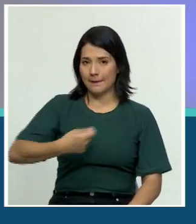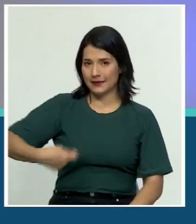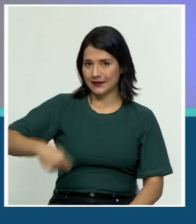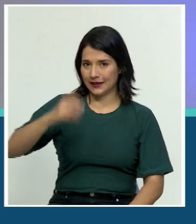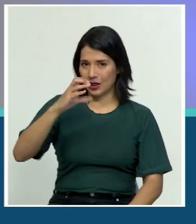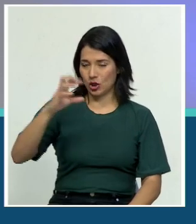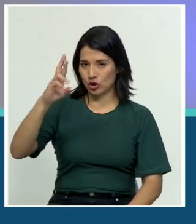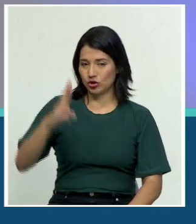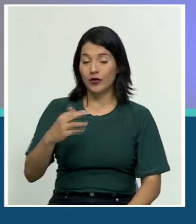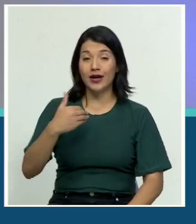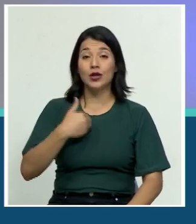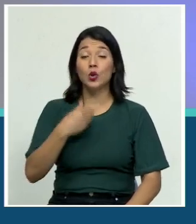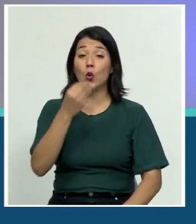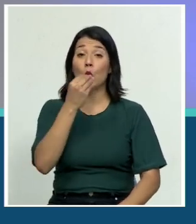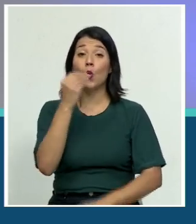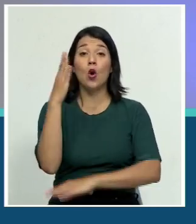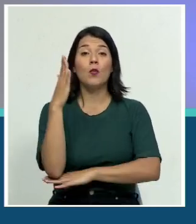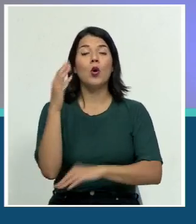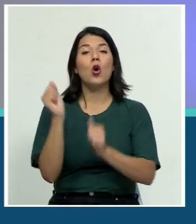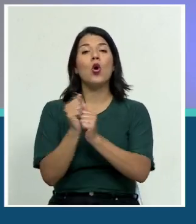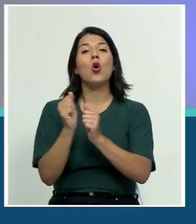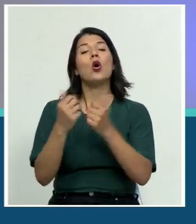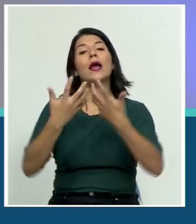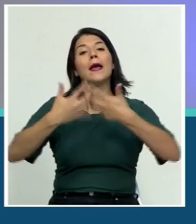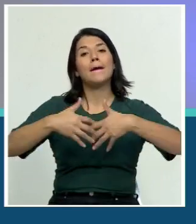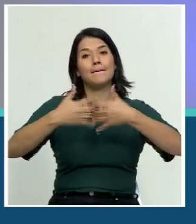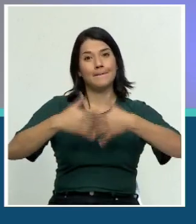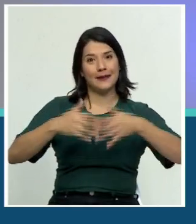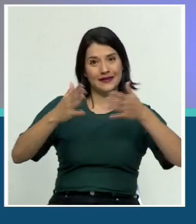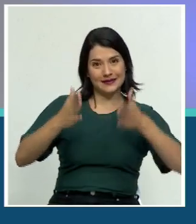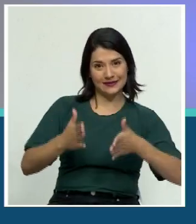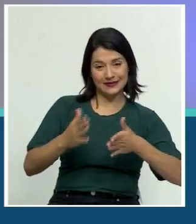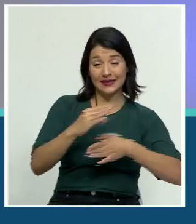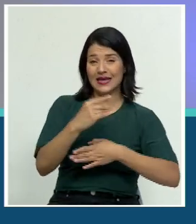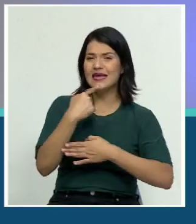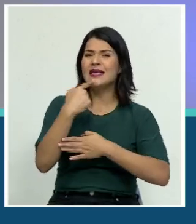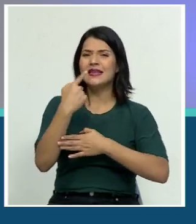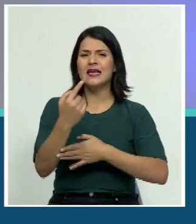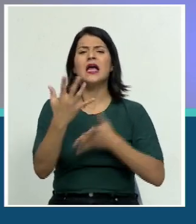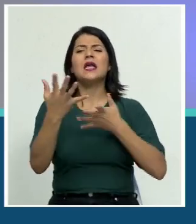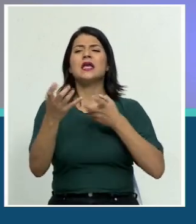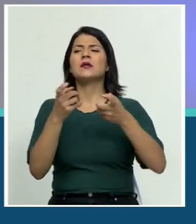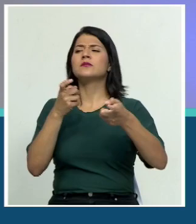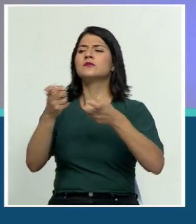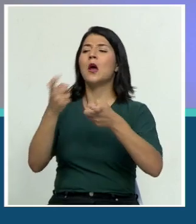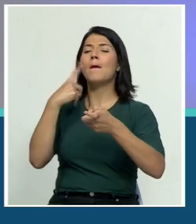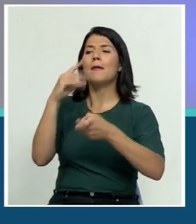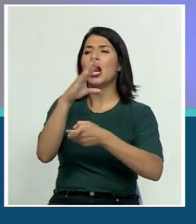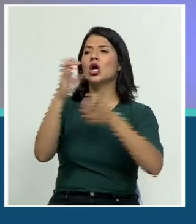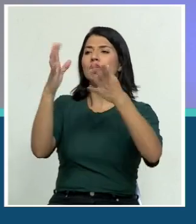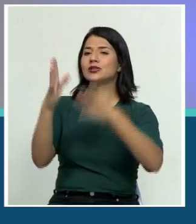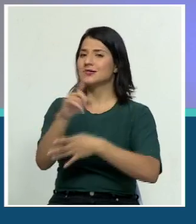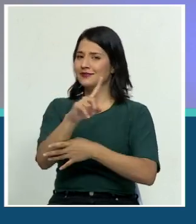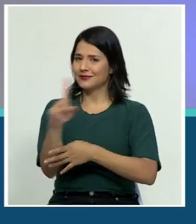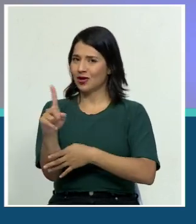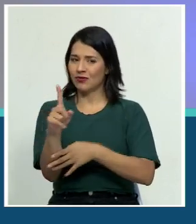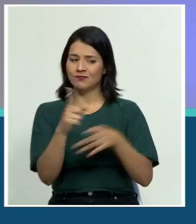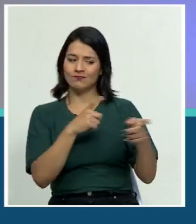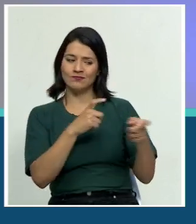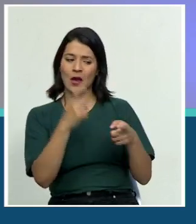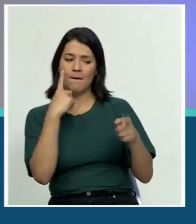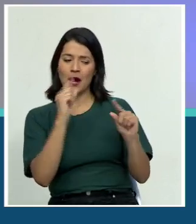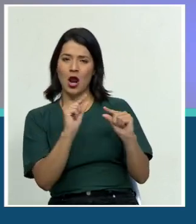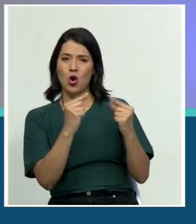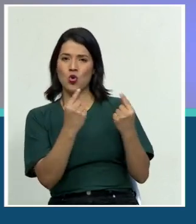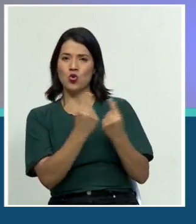almuerzo con representantes del sector empresarial y aseguró que gobernará para los costarricenses y no para un grupo de empresas